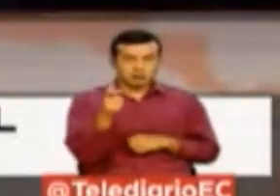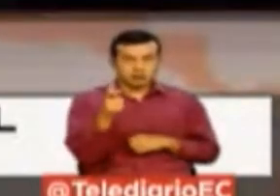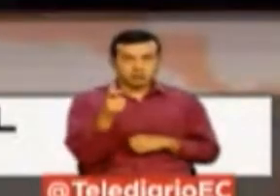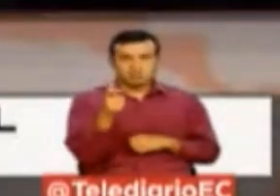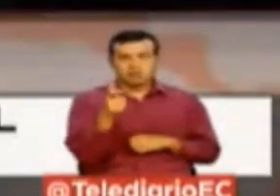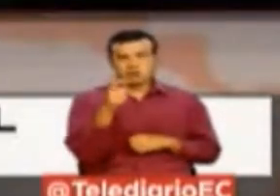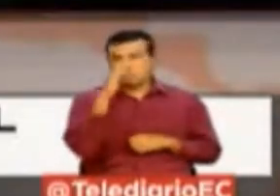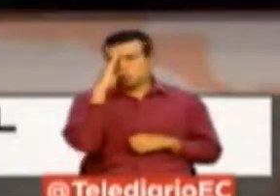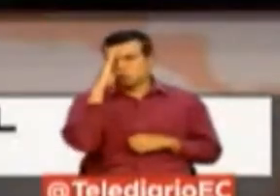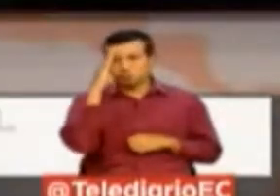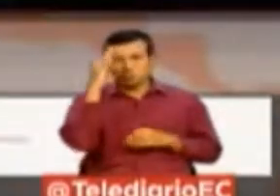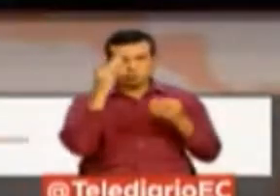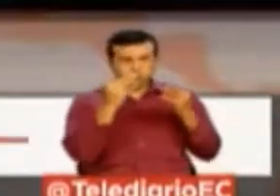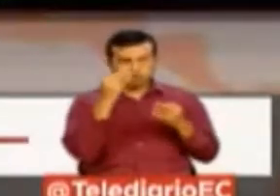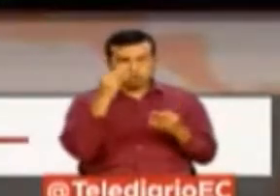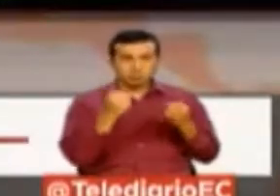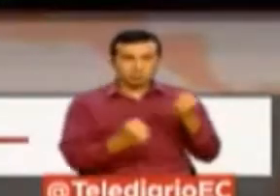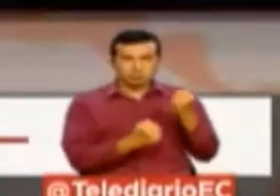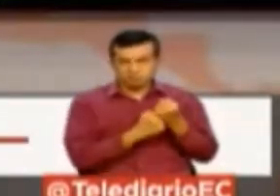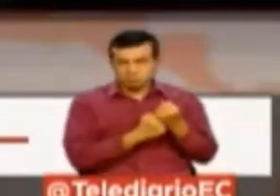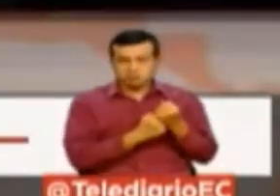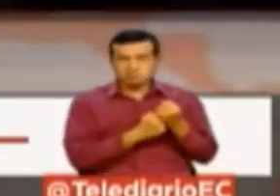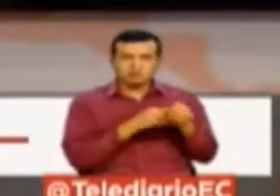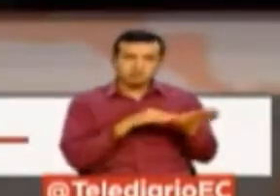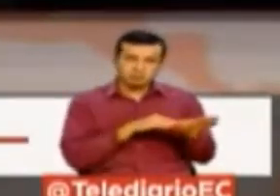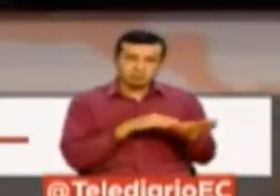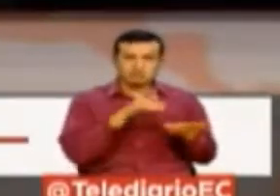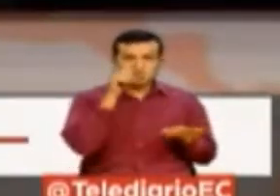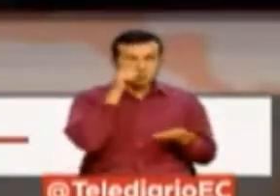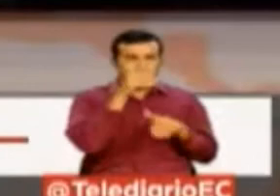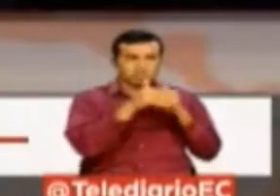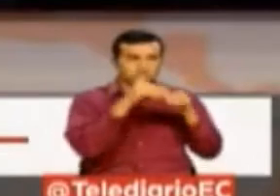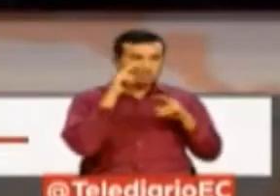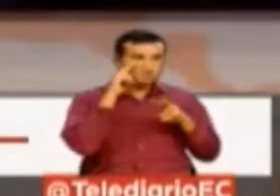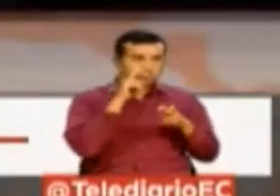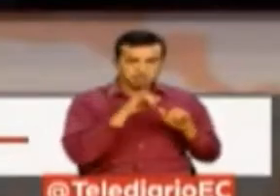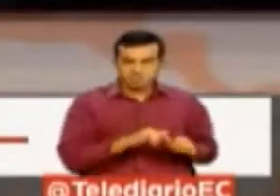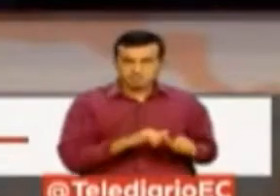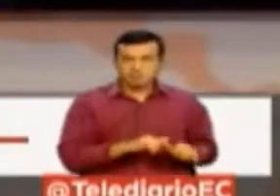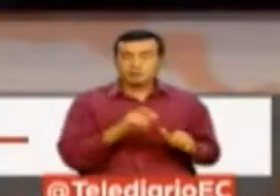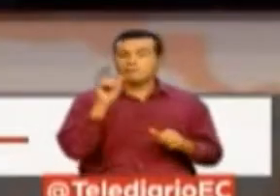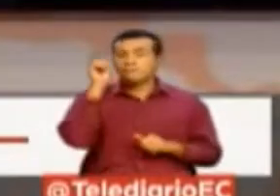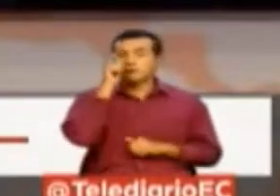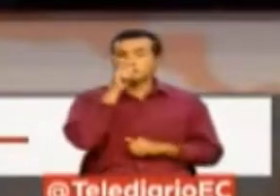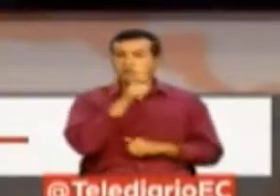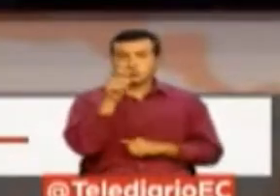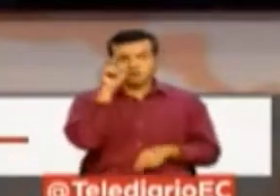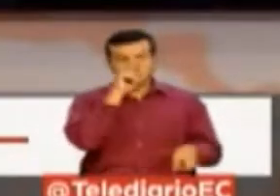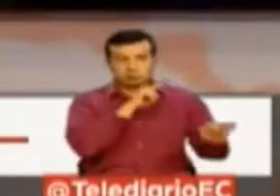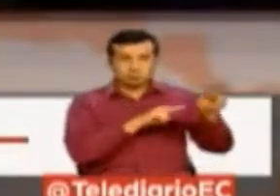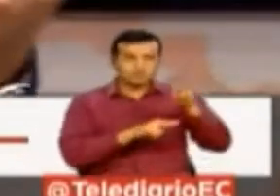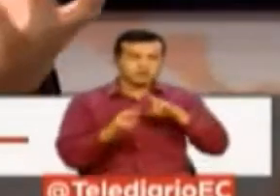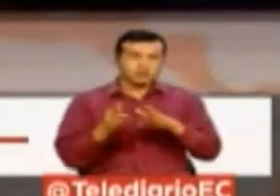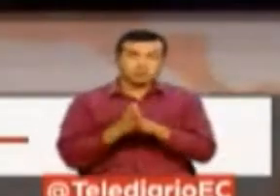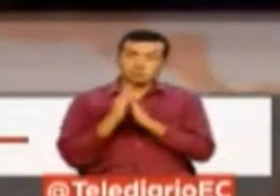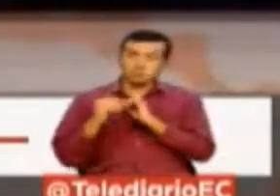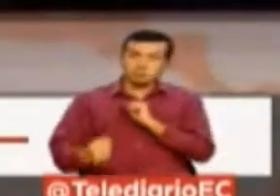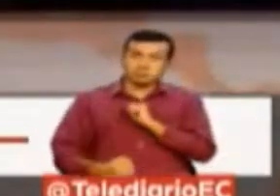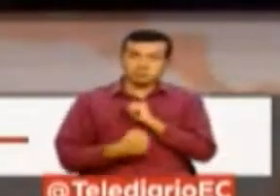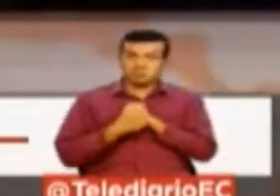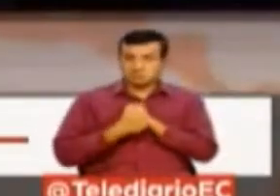con la policía judicial brindamos también el apoyo de la fiscalía para el proceso de investigación la fiscalía vio pertinente tener